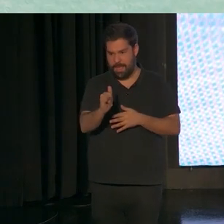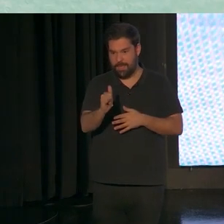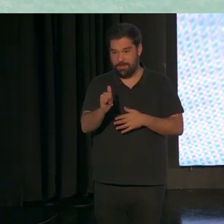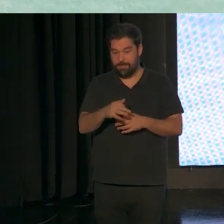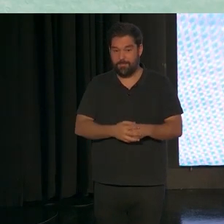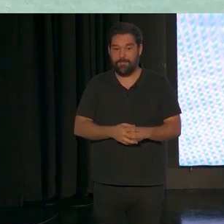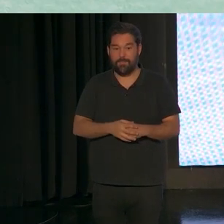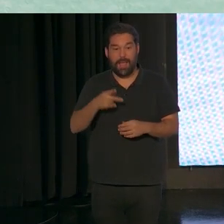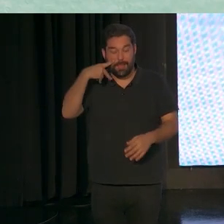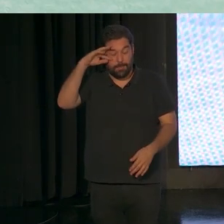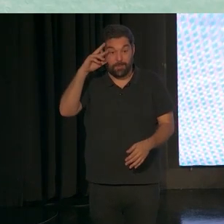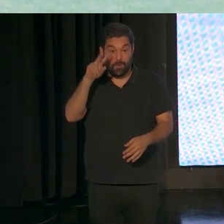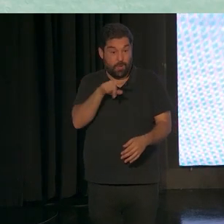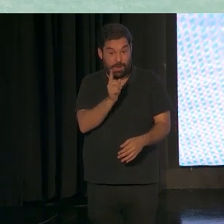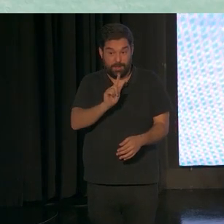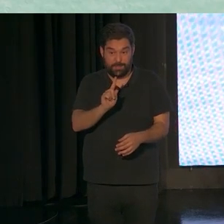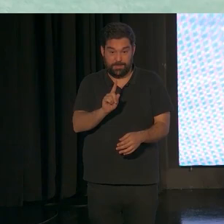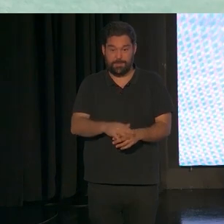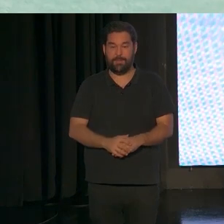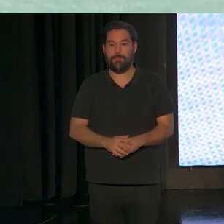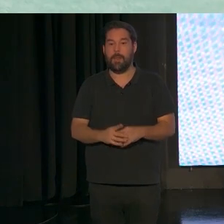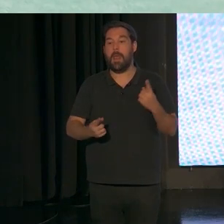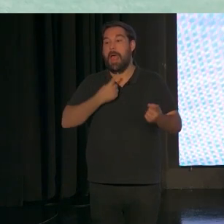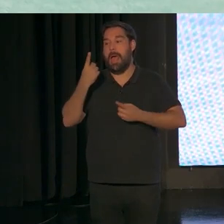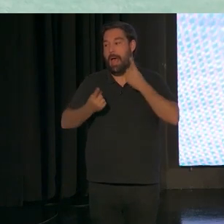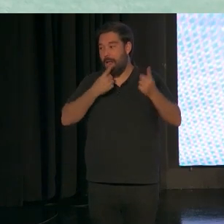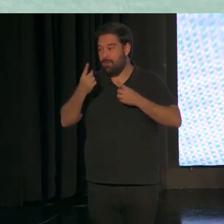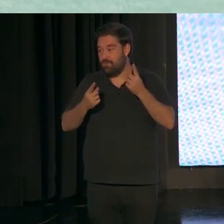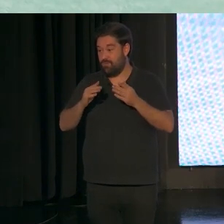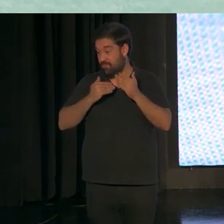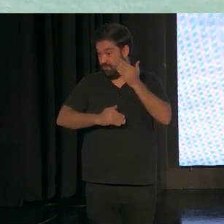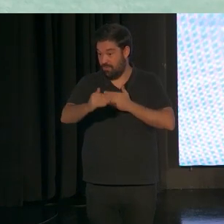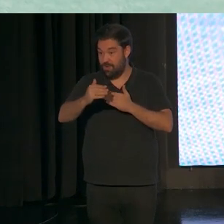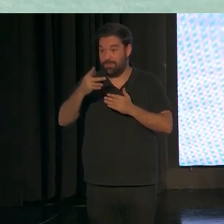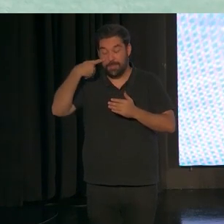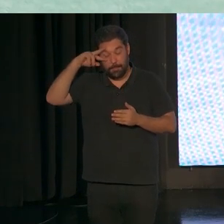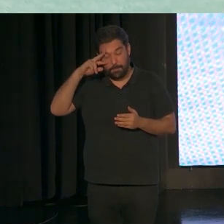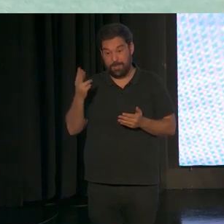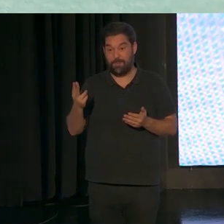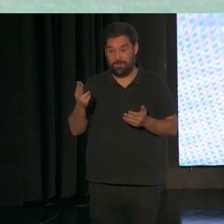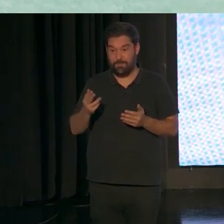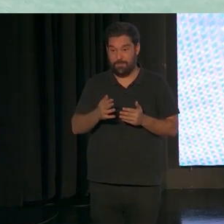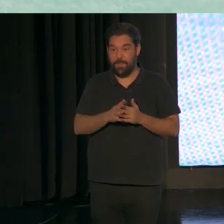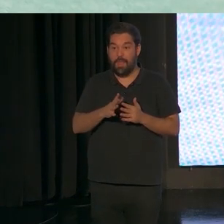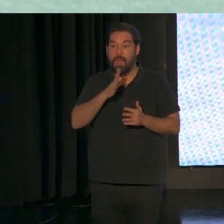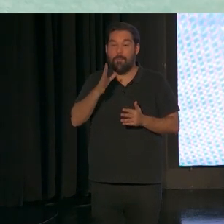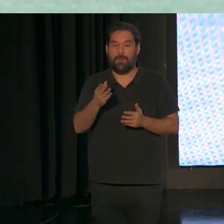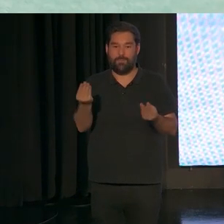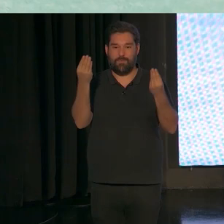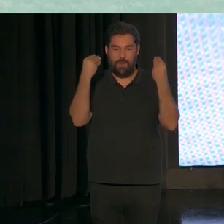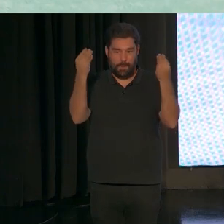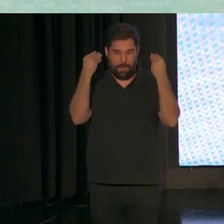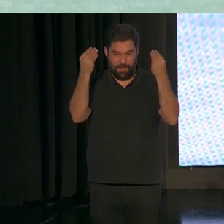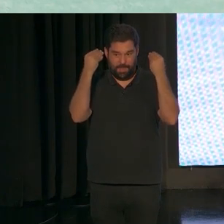os digo que no son expertos pero algunos de ellos se convierten en expertos porque sacan tiempo para formarse o sea